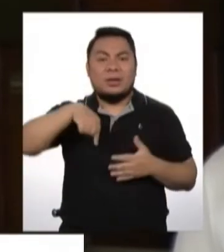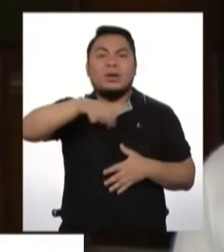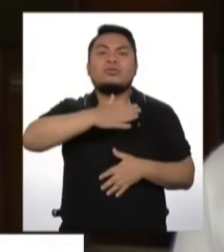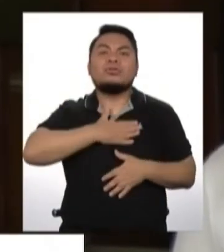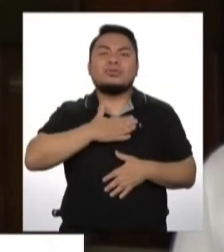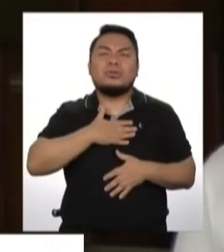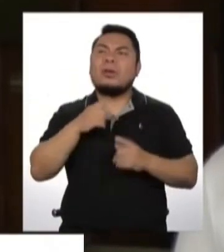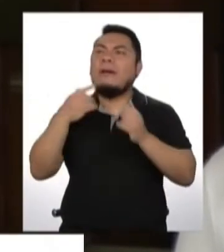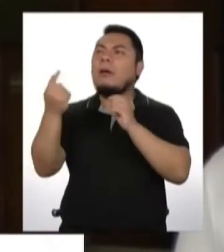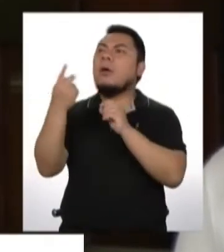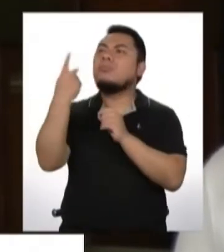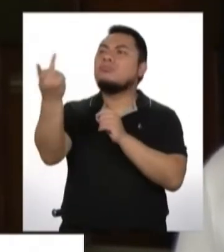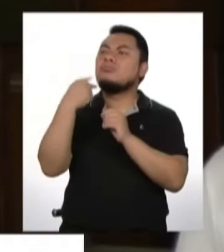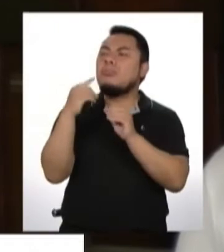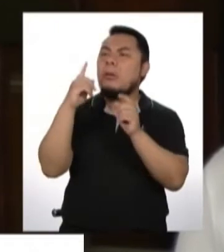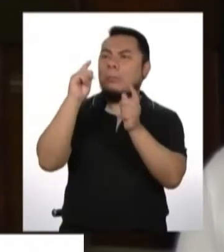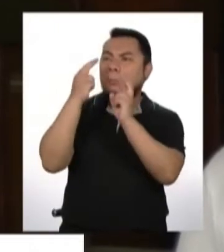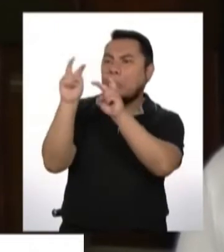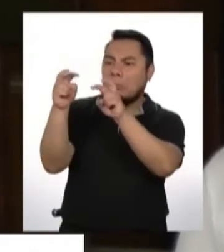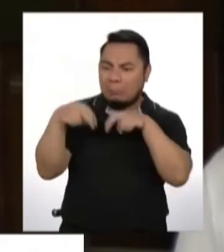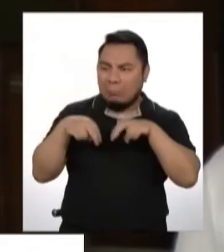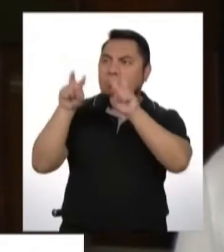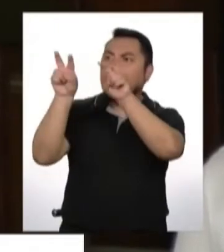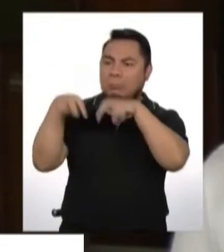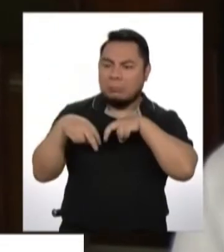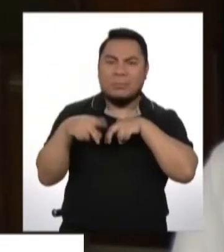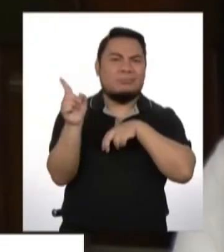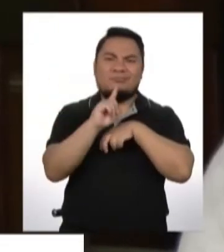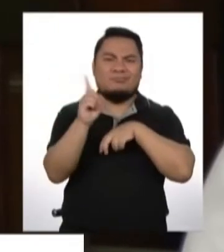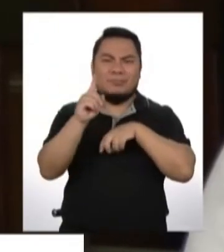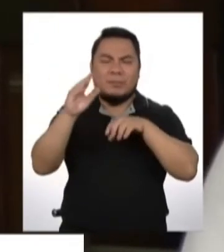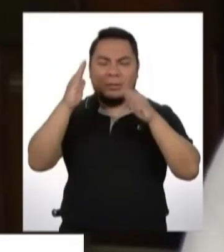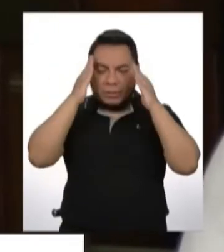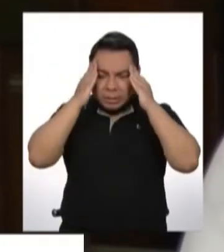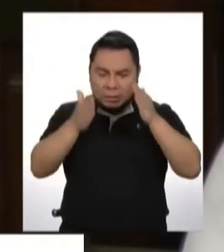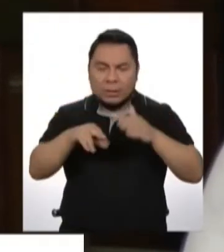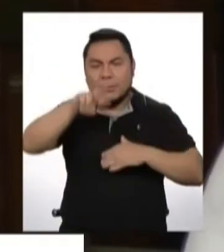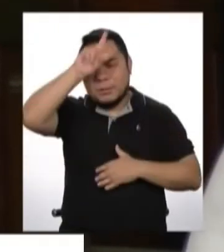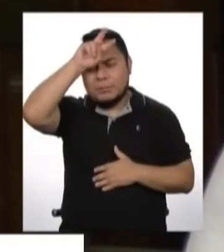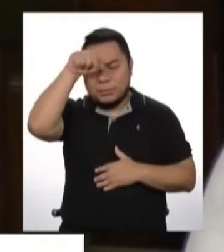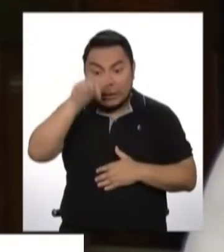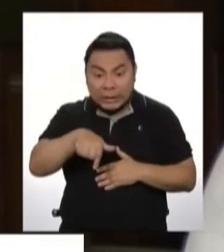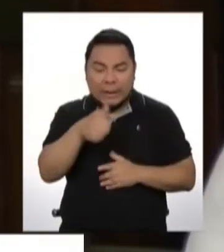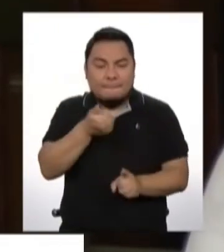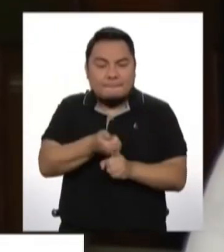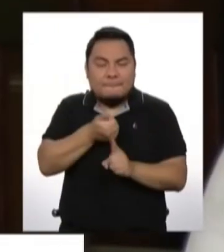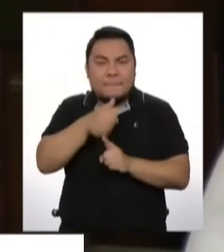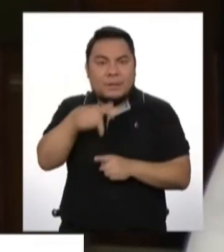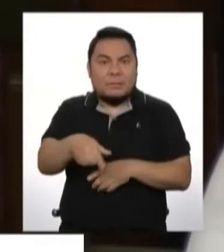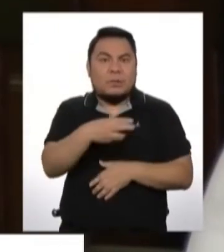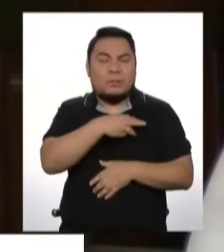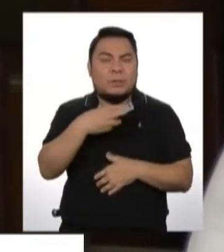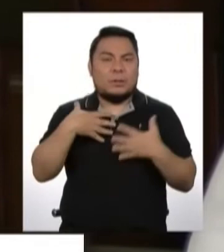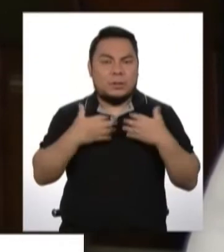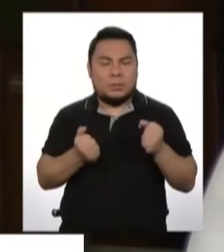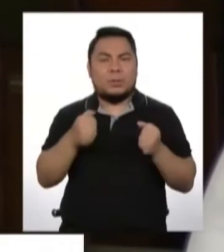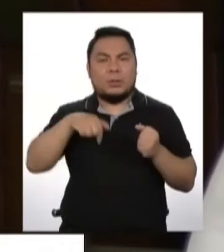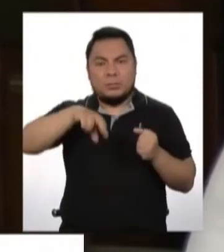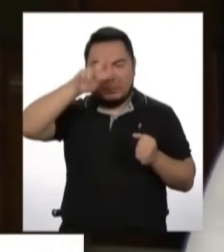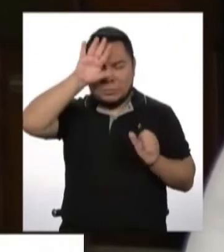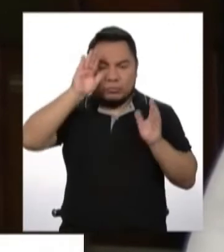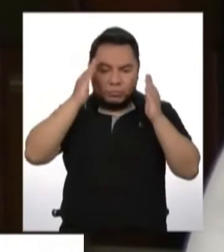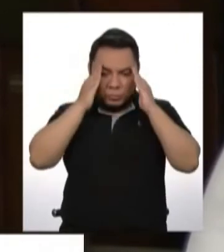nosotros mismos. Quisiera poner énfasis en aquello que nosotros con nuestro sistema de salud, que ya se